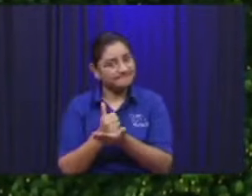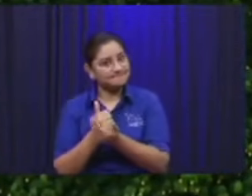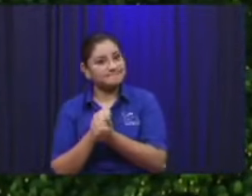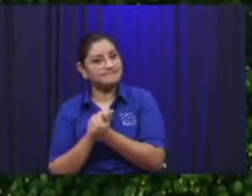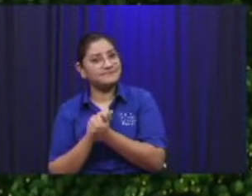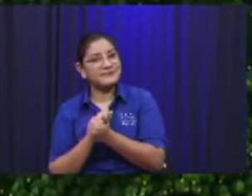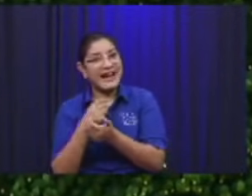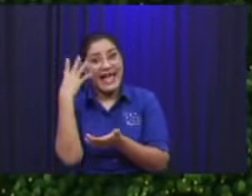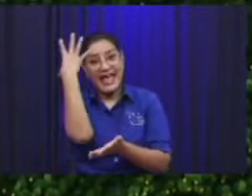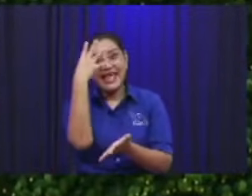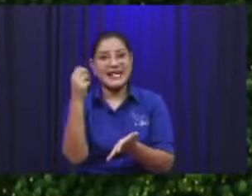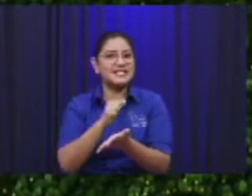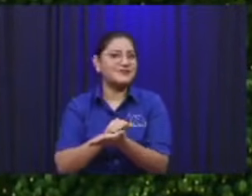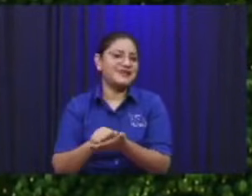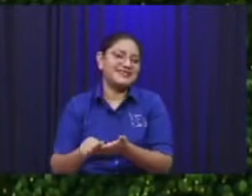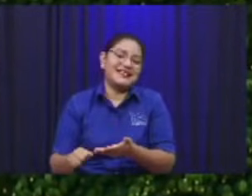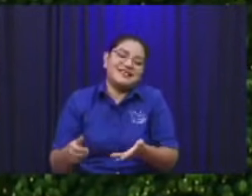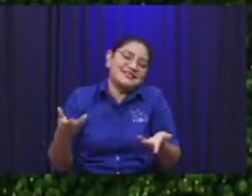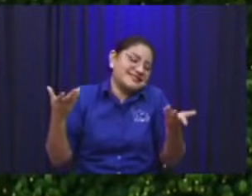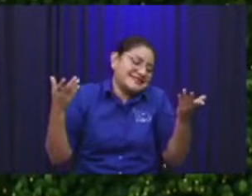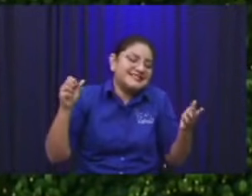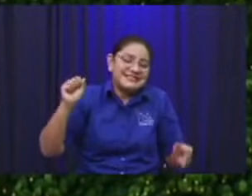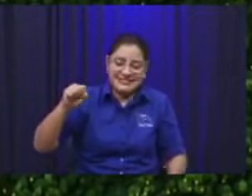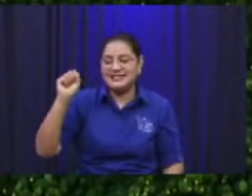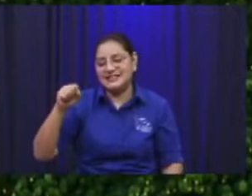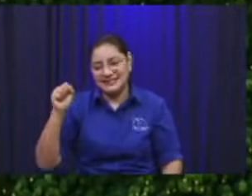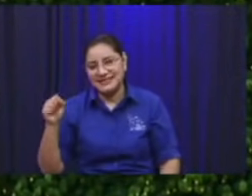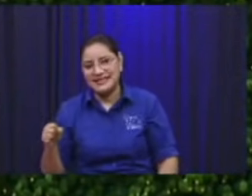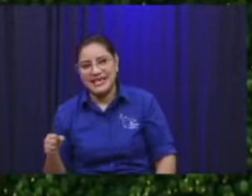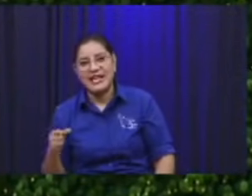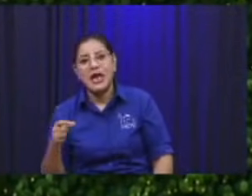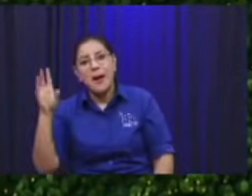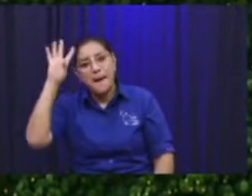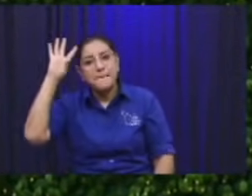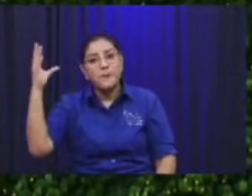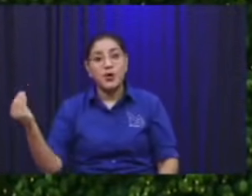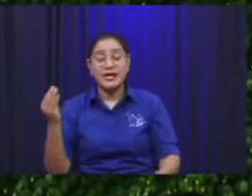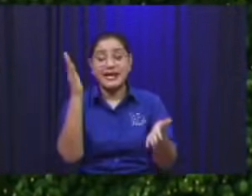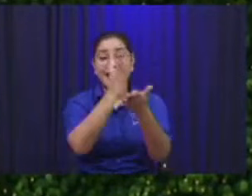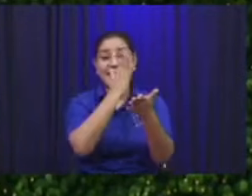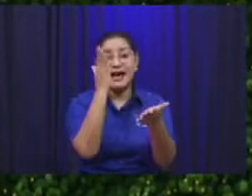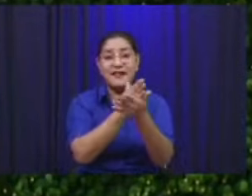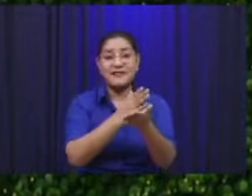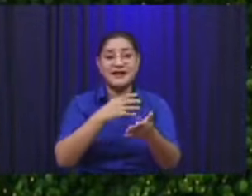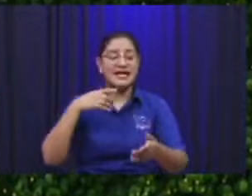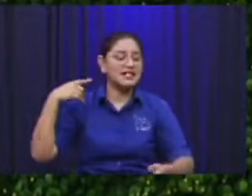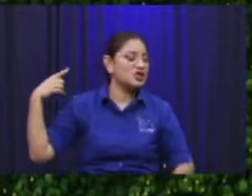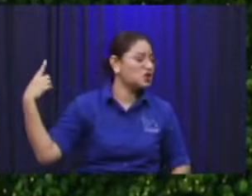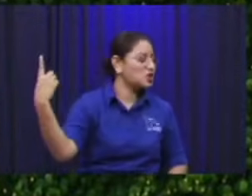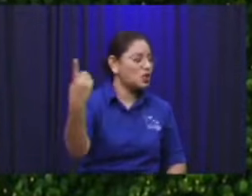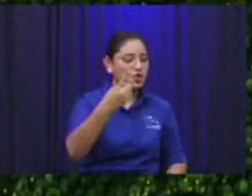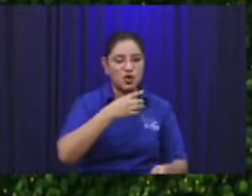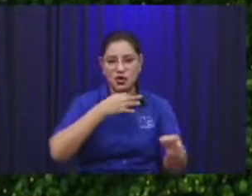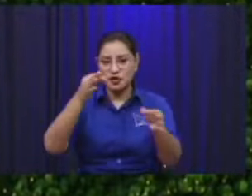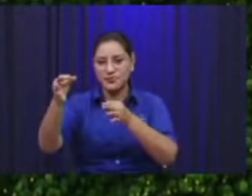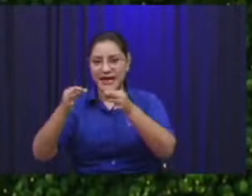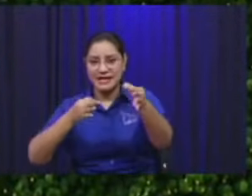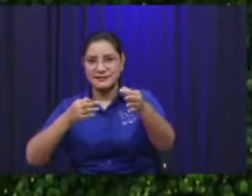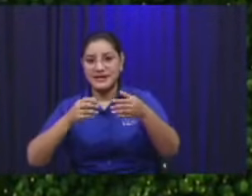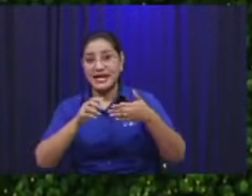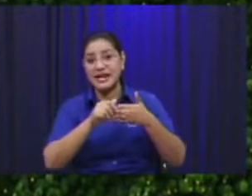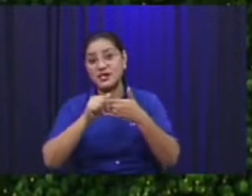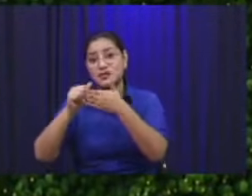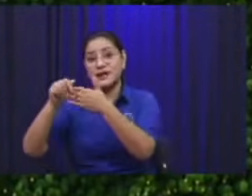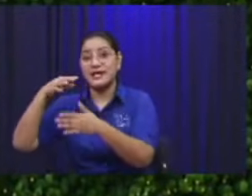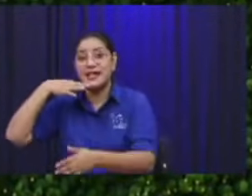el espíritu santo desde luego que que dice la biblia que él el que nos va a explicar nos va a llevar a toda la verdad